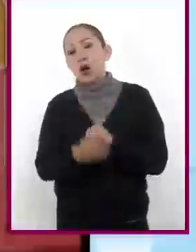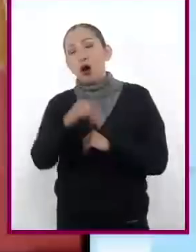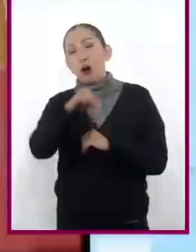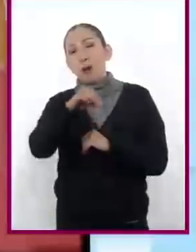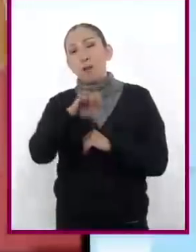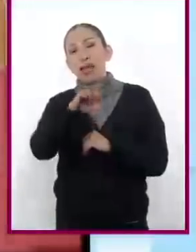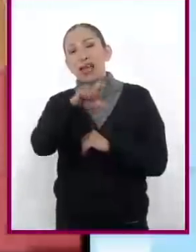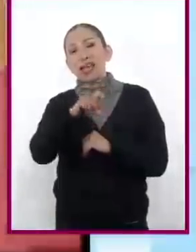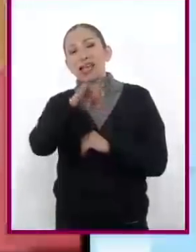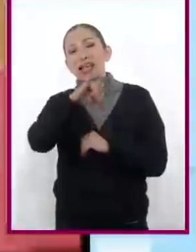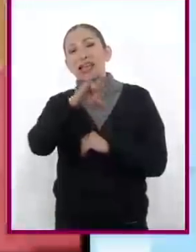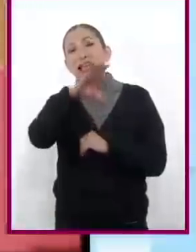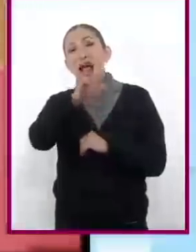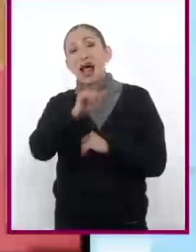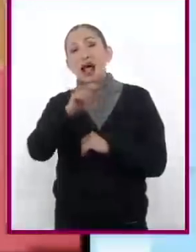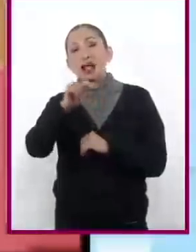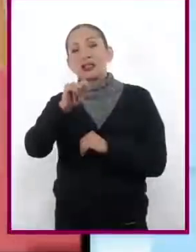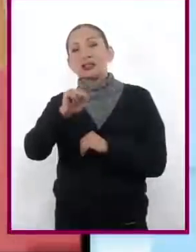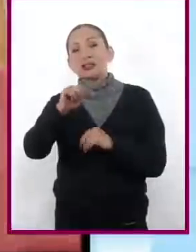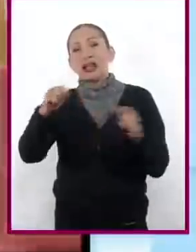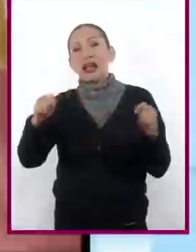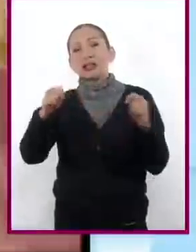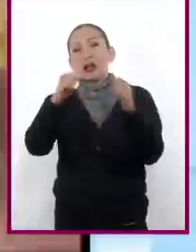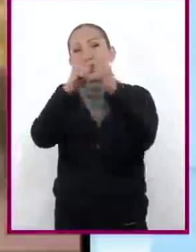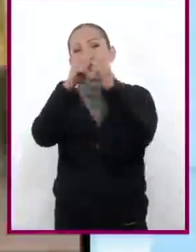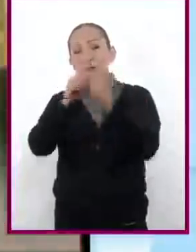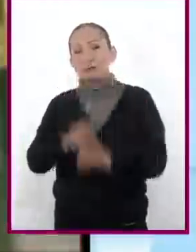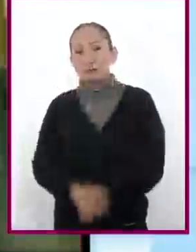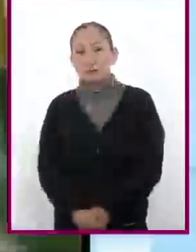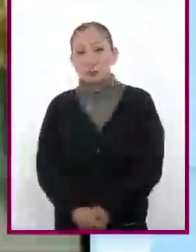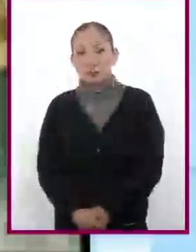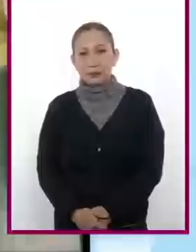mexica, el tlatelolca.